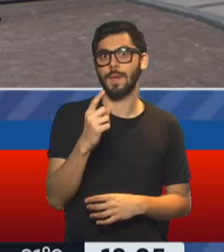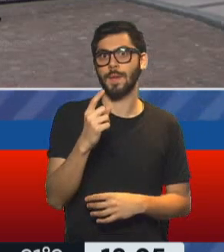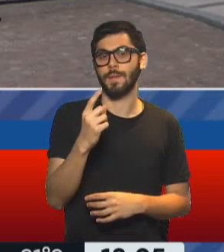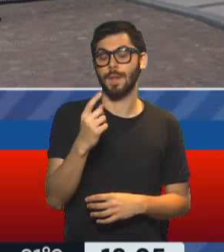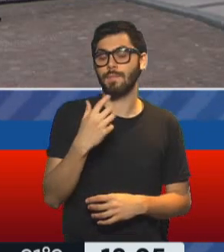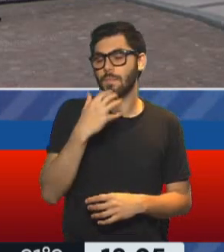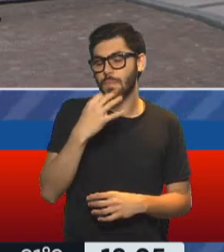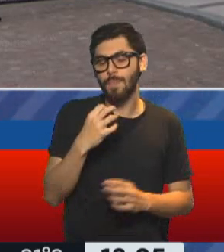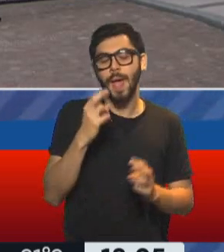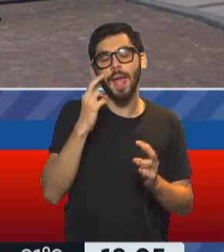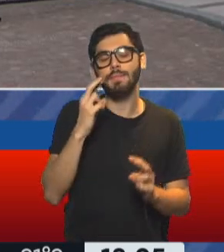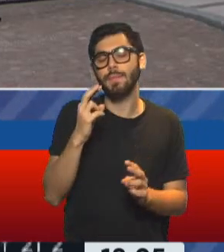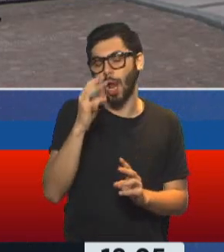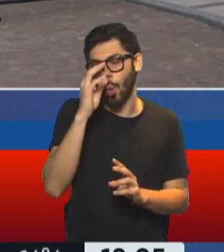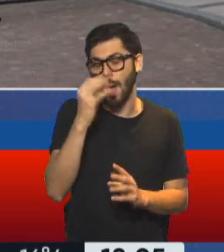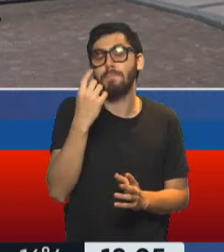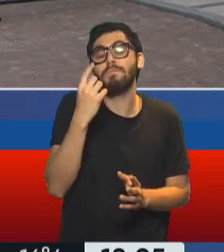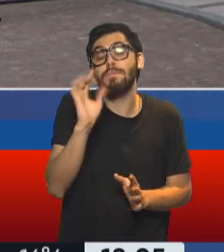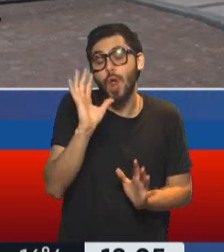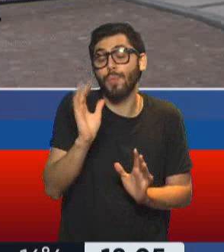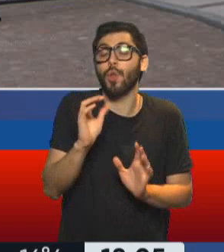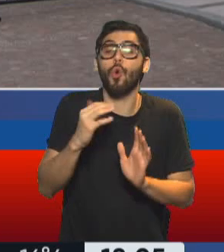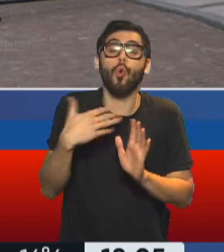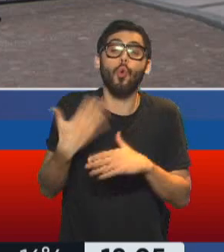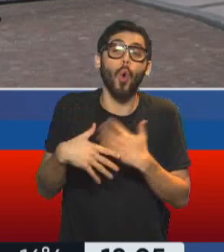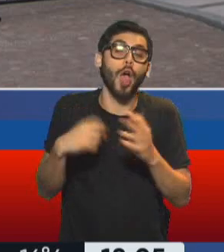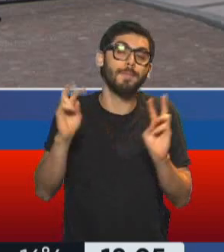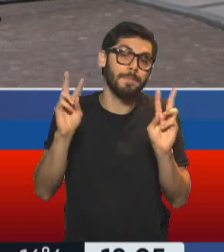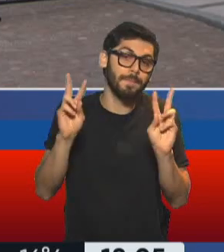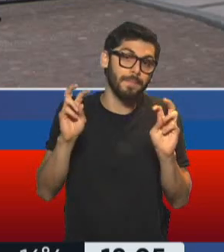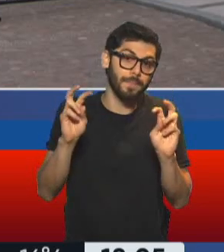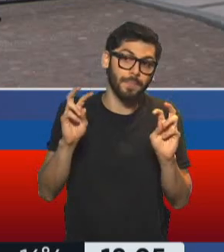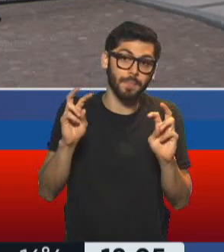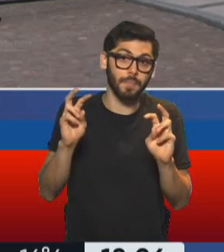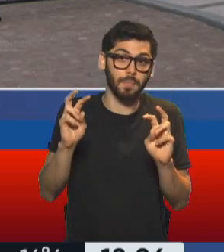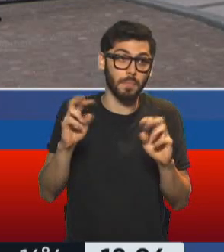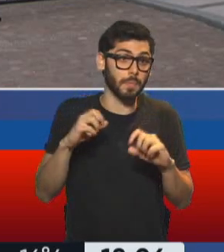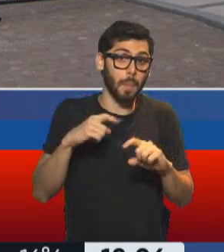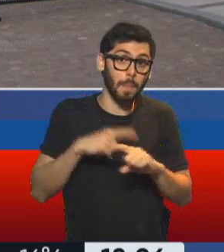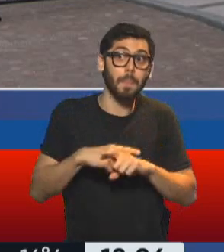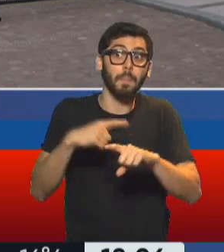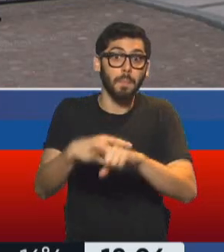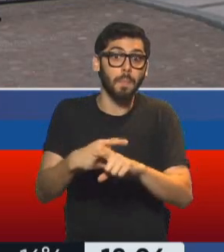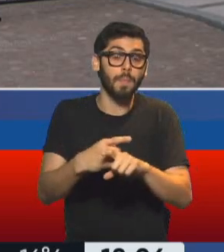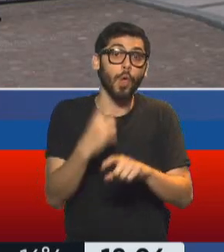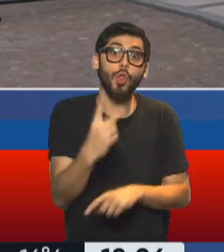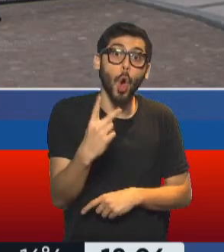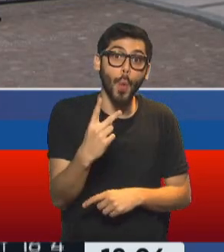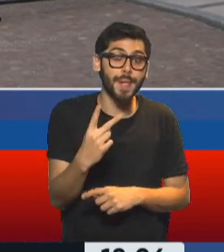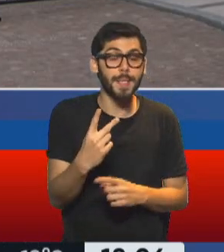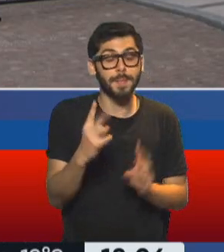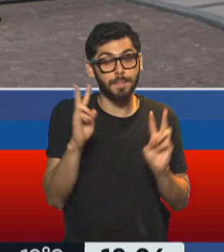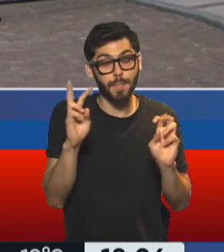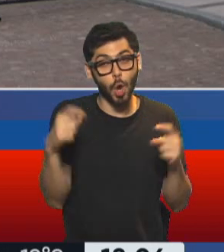se respeta, pero por convenio colectivo de futbolistas no pueden participar de ese partido y del otro. Ajá. Pero